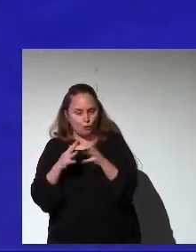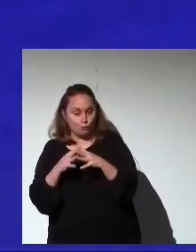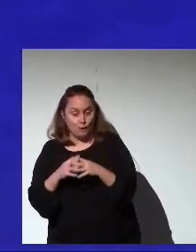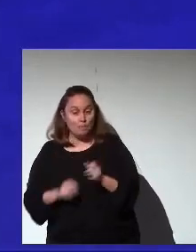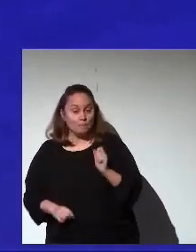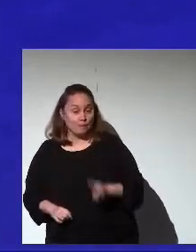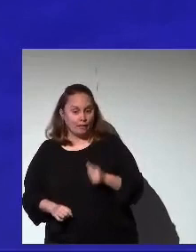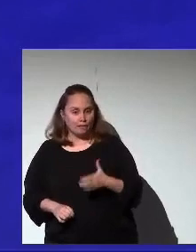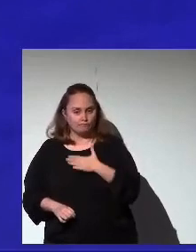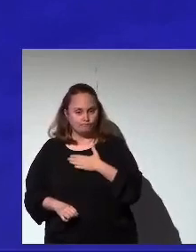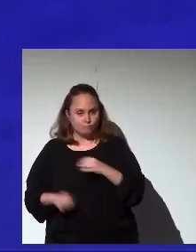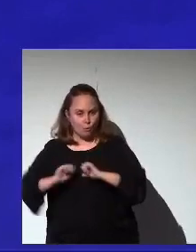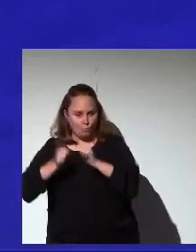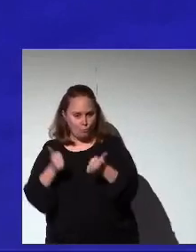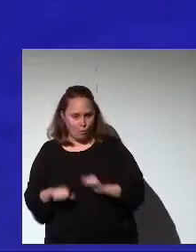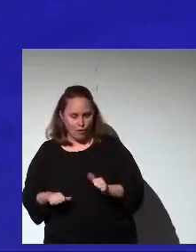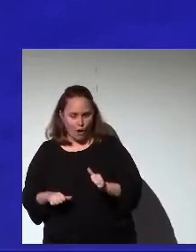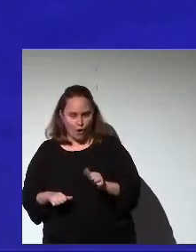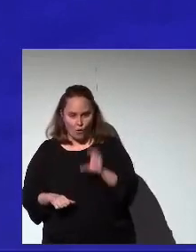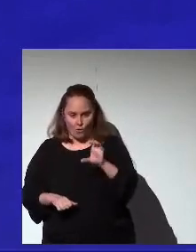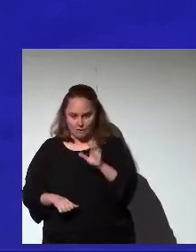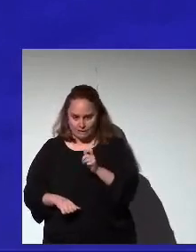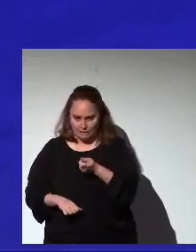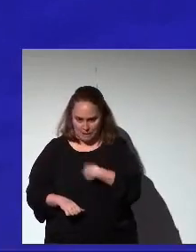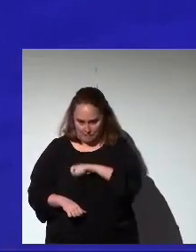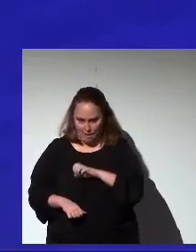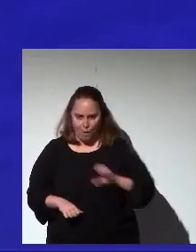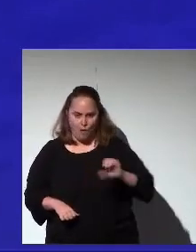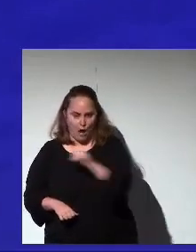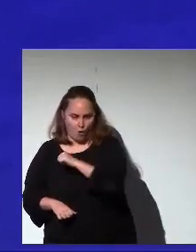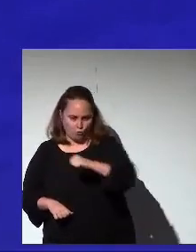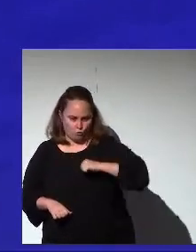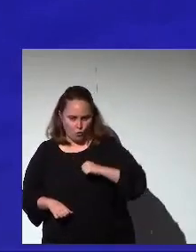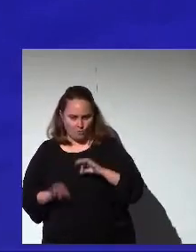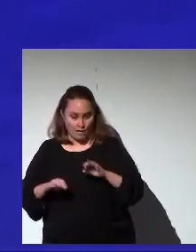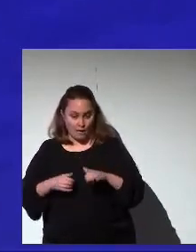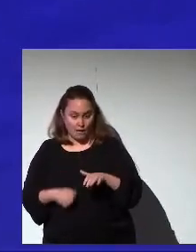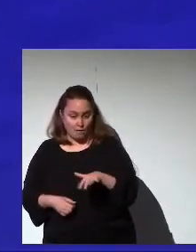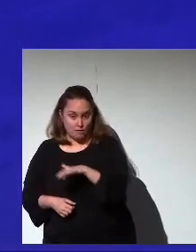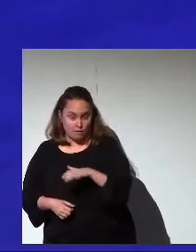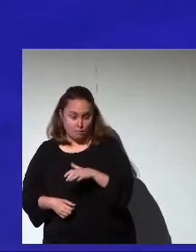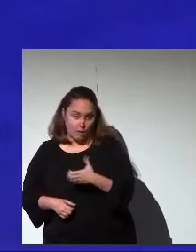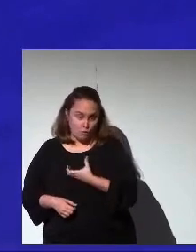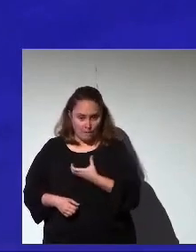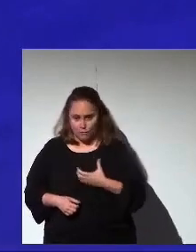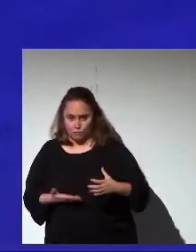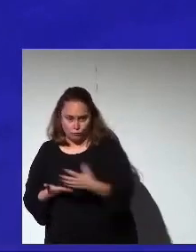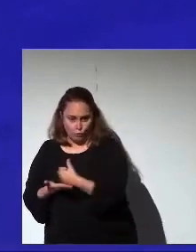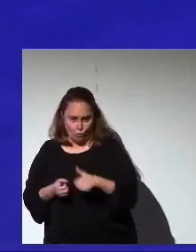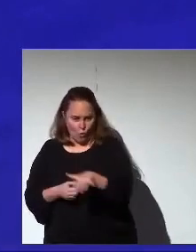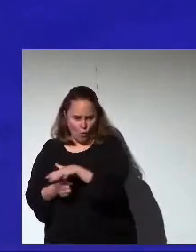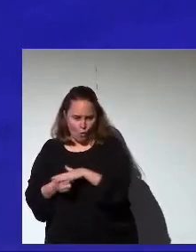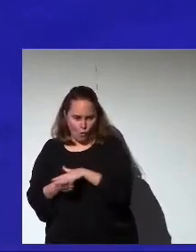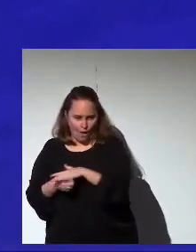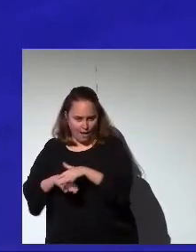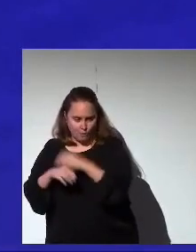nuestro con competencias del Estado, pero al tiempo también de las comunidades autónomas y de las corporaciones locales, y que evidentemente también tiene su